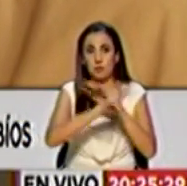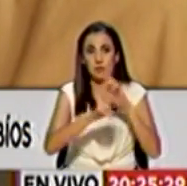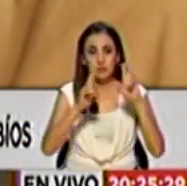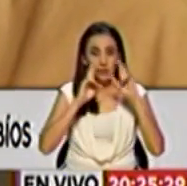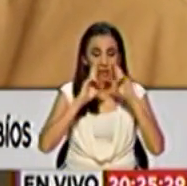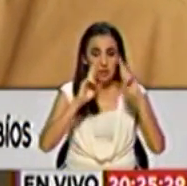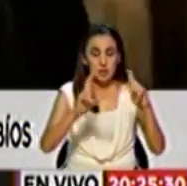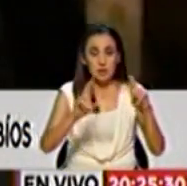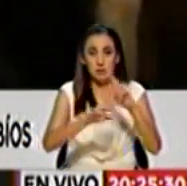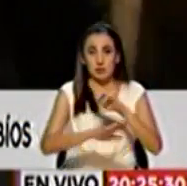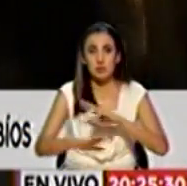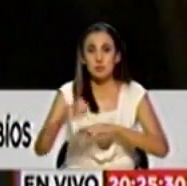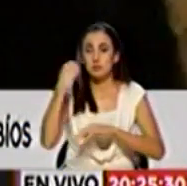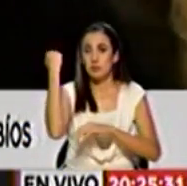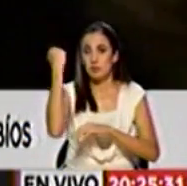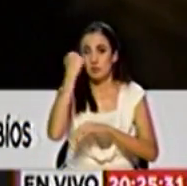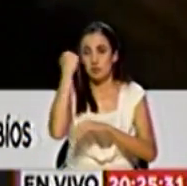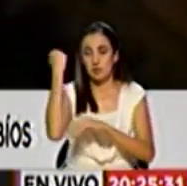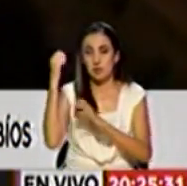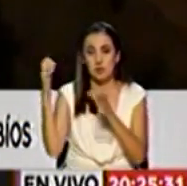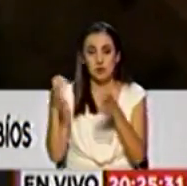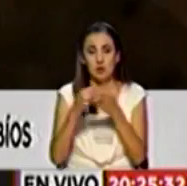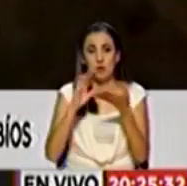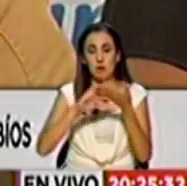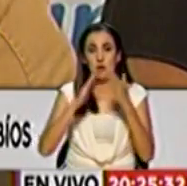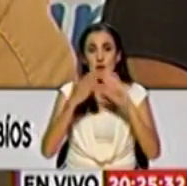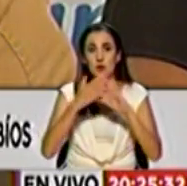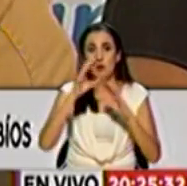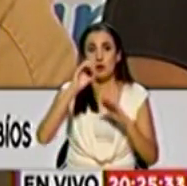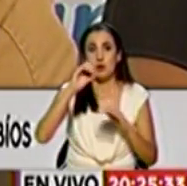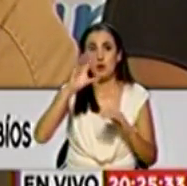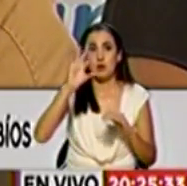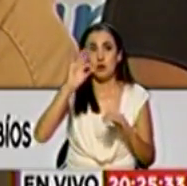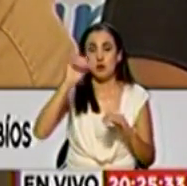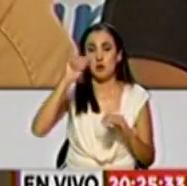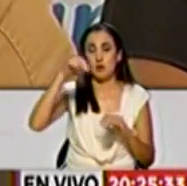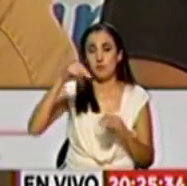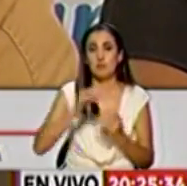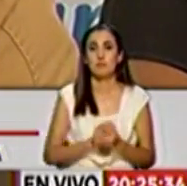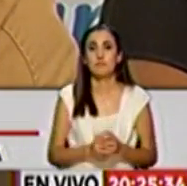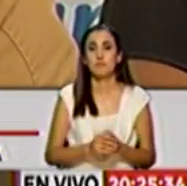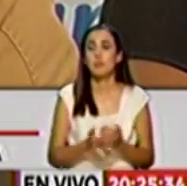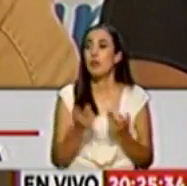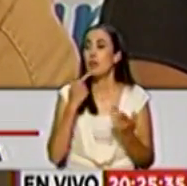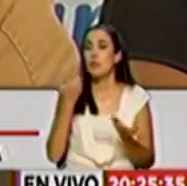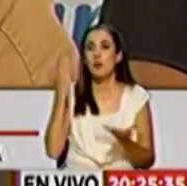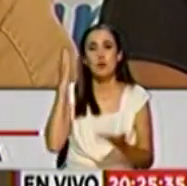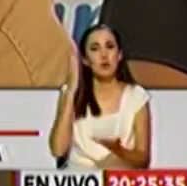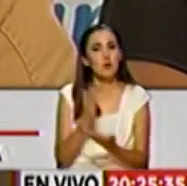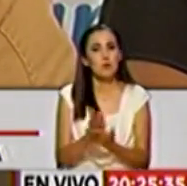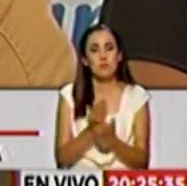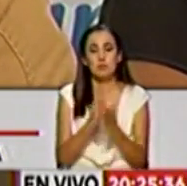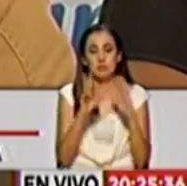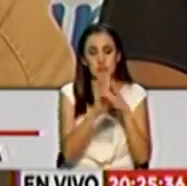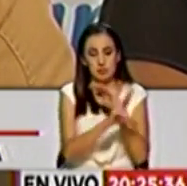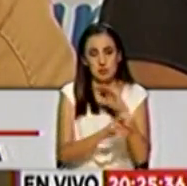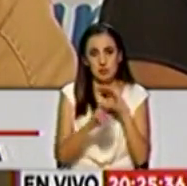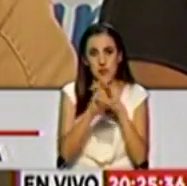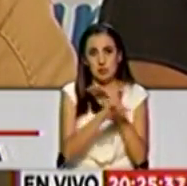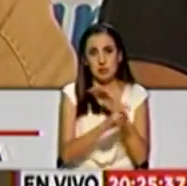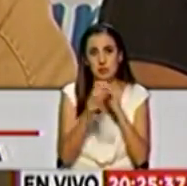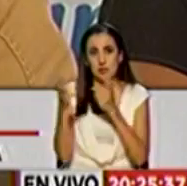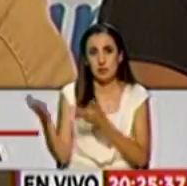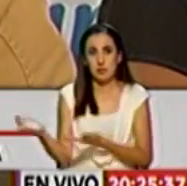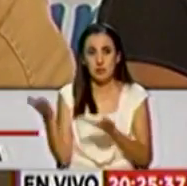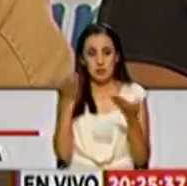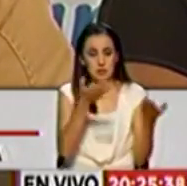hubo violación a los derechos colectivos de la comunidad Cofán-Sinangüe. Ordenó revocar y anular esas concesiones entregadas o